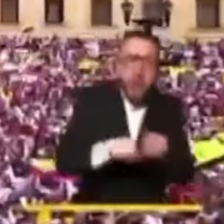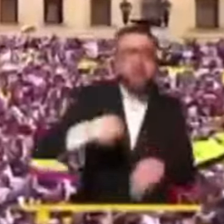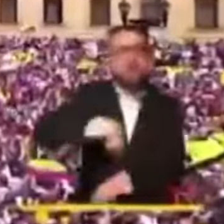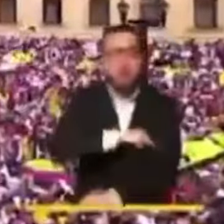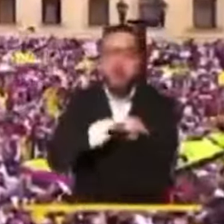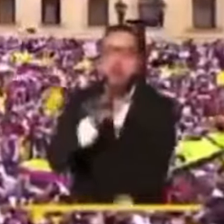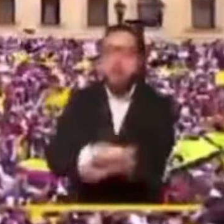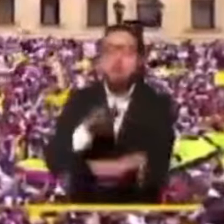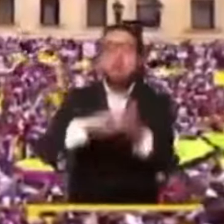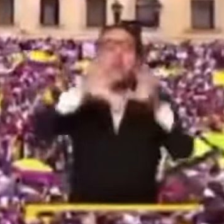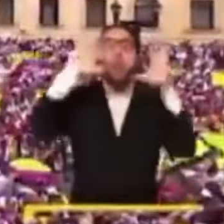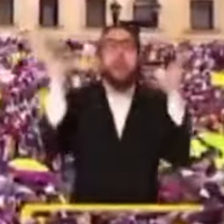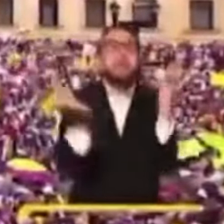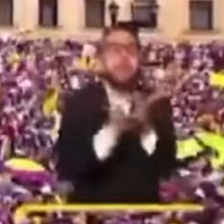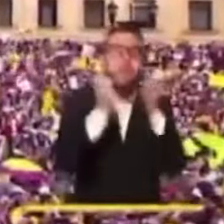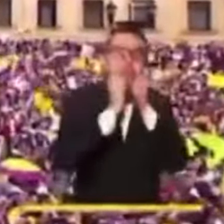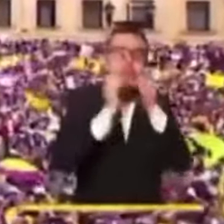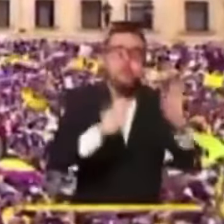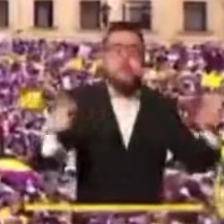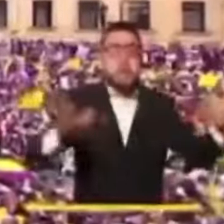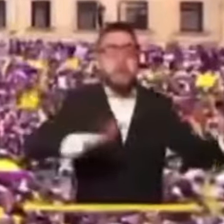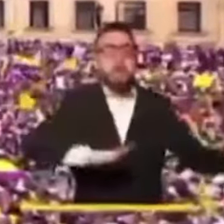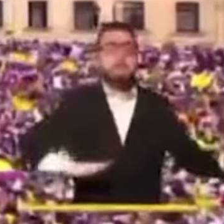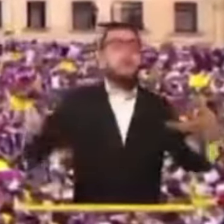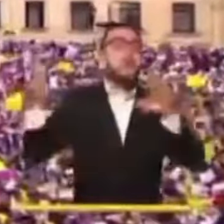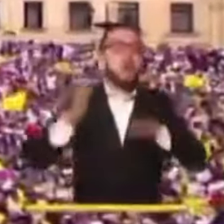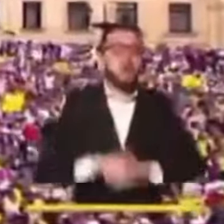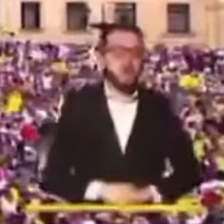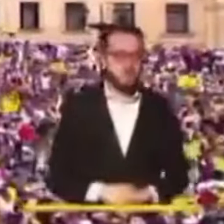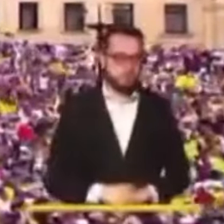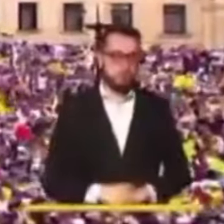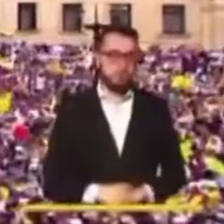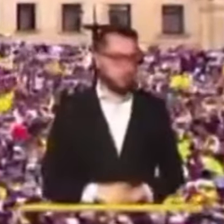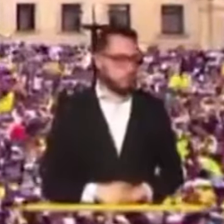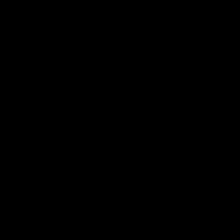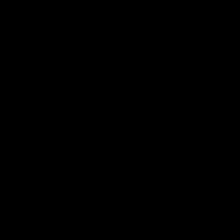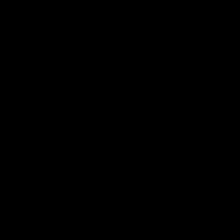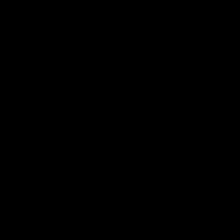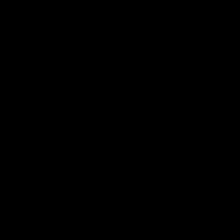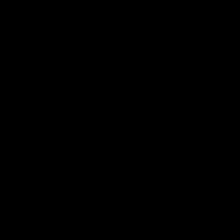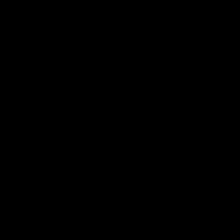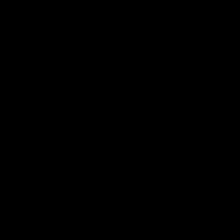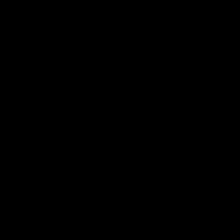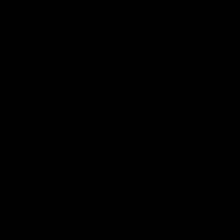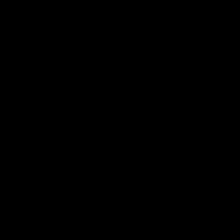la humanidad. ¡Abajo! ¡Viva Palestina libre y soberana!